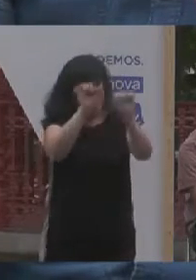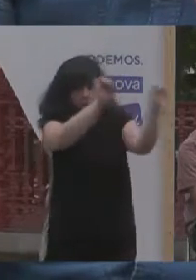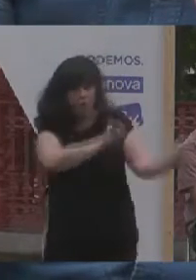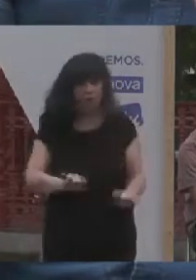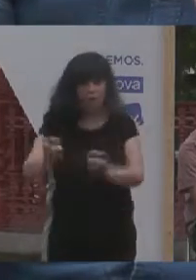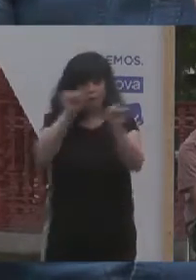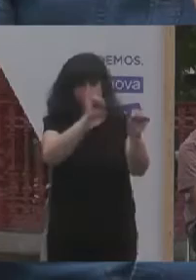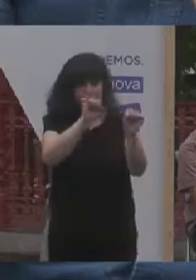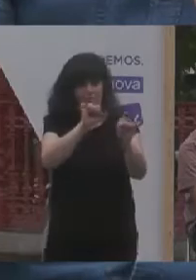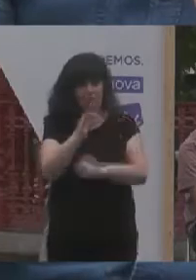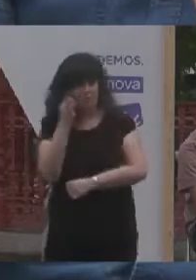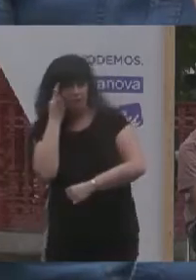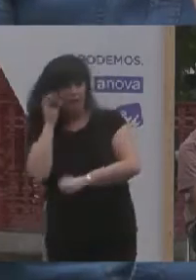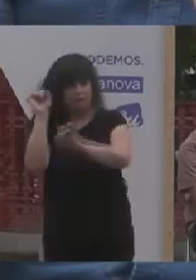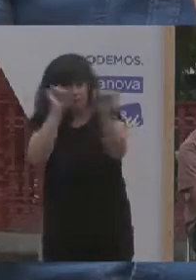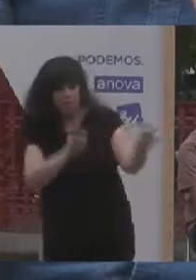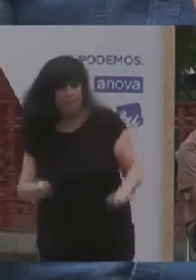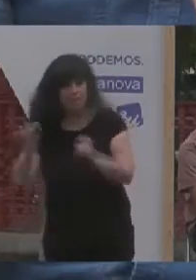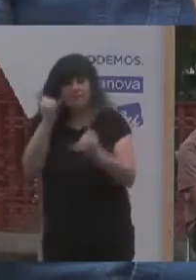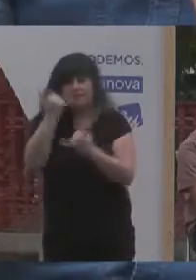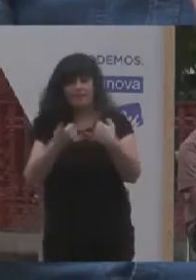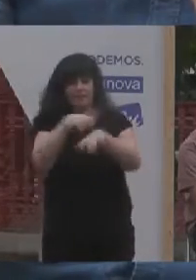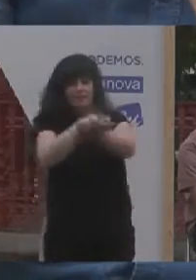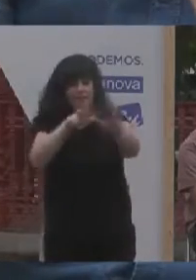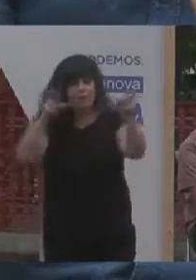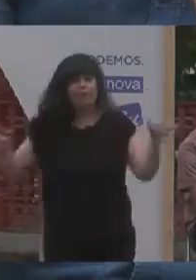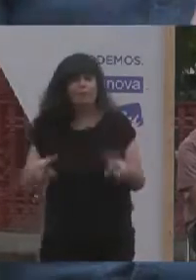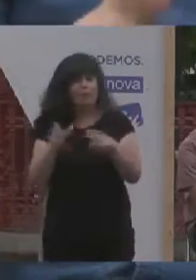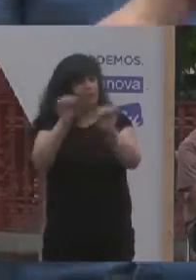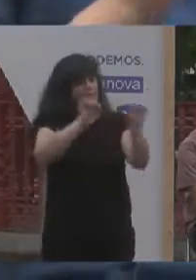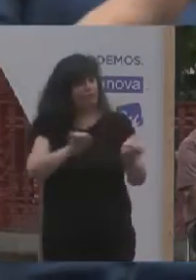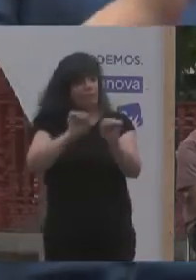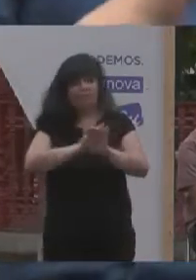simplemente defendera os intereses da maioría social.